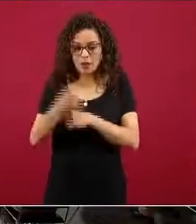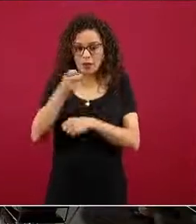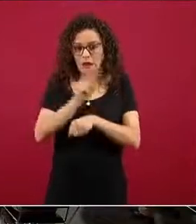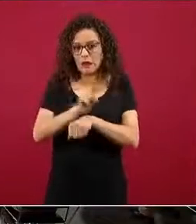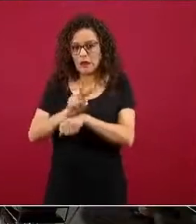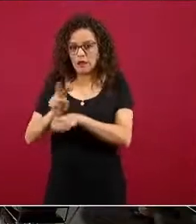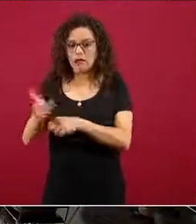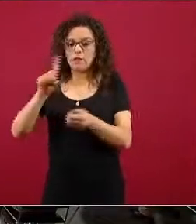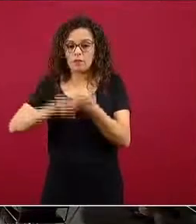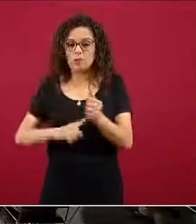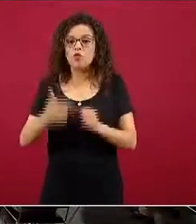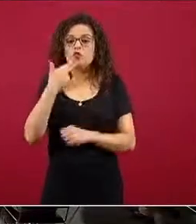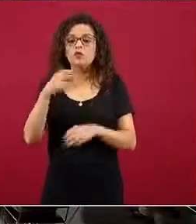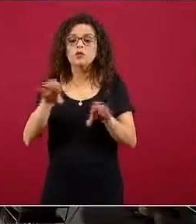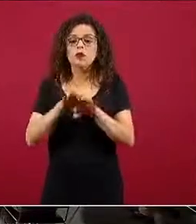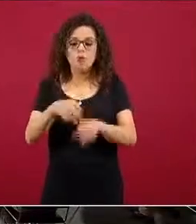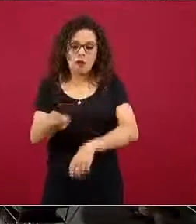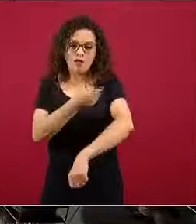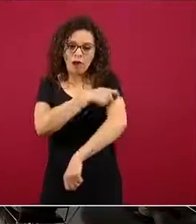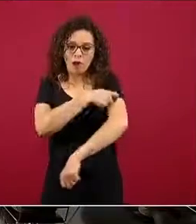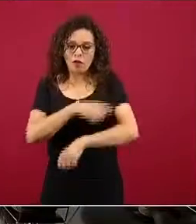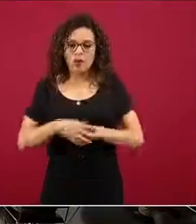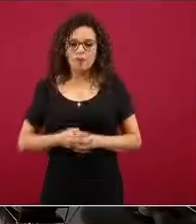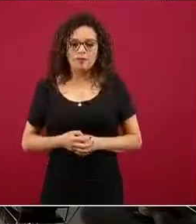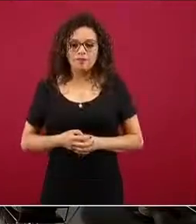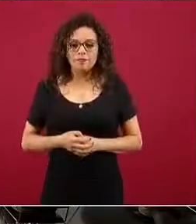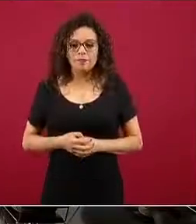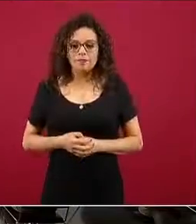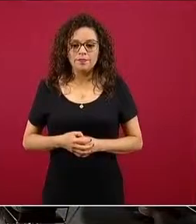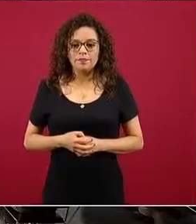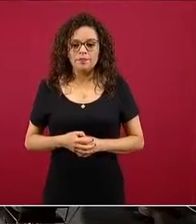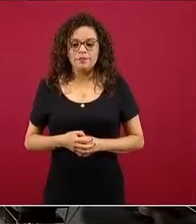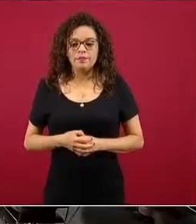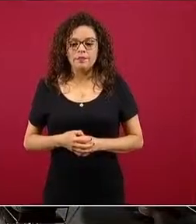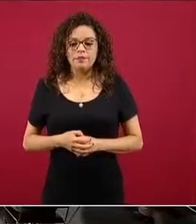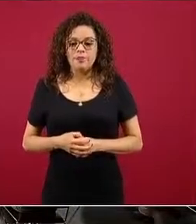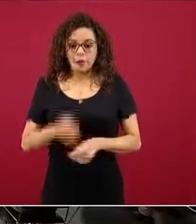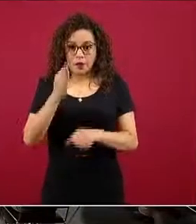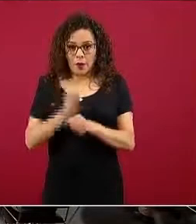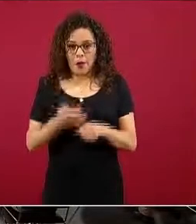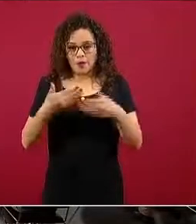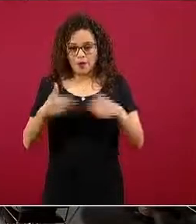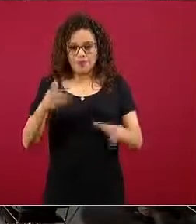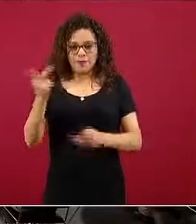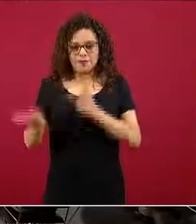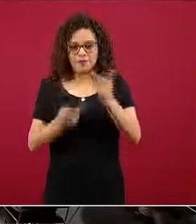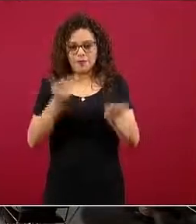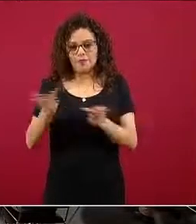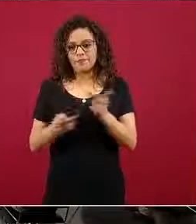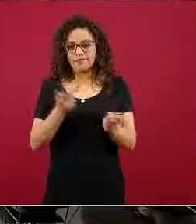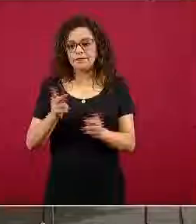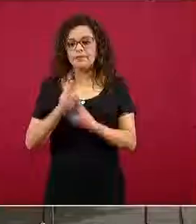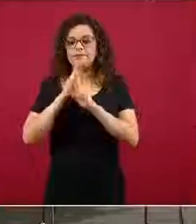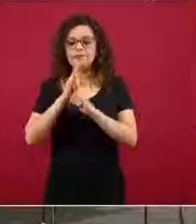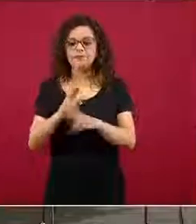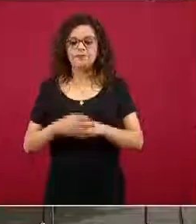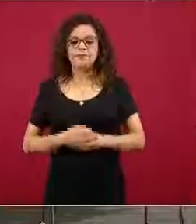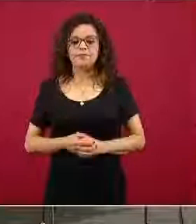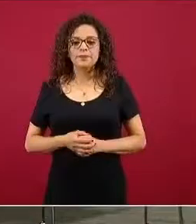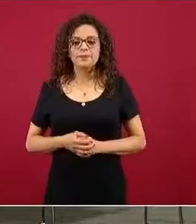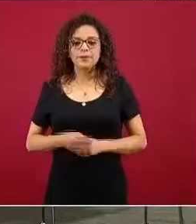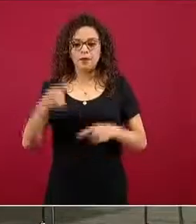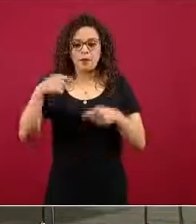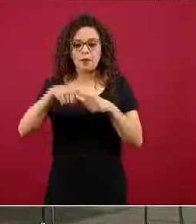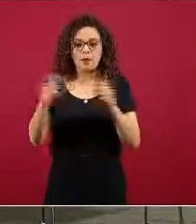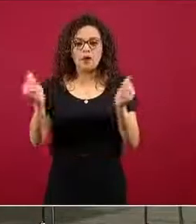farmacovigilancia del uso de las vacunas. Vamos entonces a abrir a preguntas y comentarios. Vamos a empezar